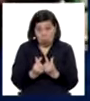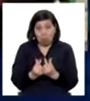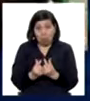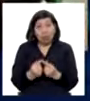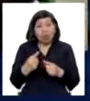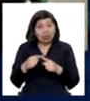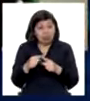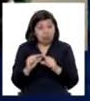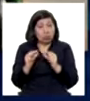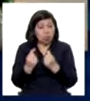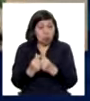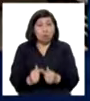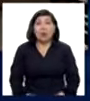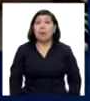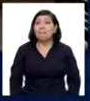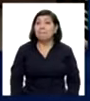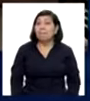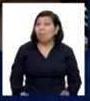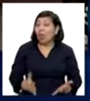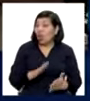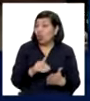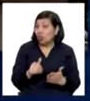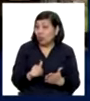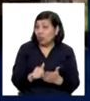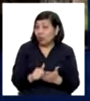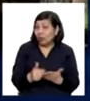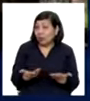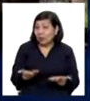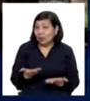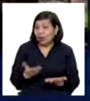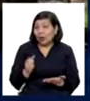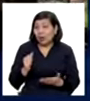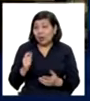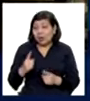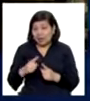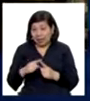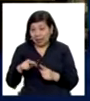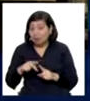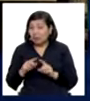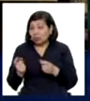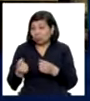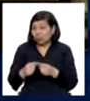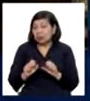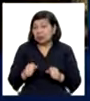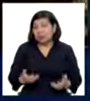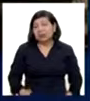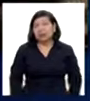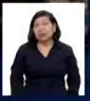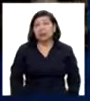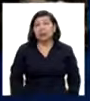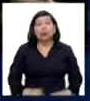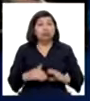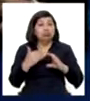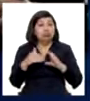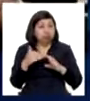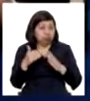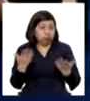equipo multidisciplinario, prácticamente todas las áreas de los CITRAN lo conforman. Entonces tenemos